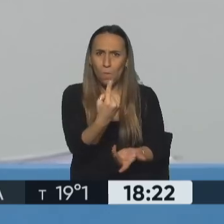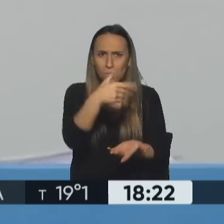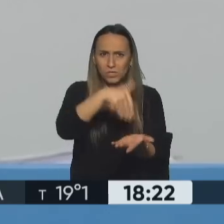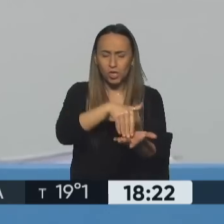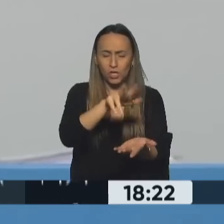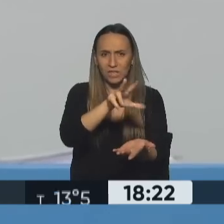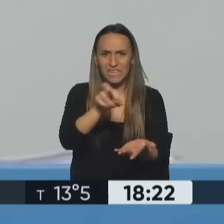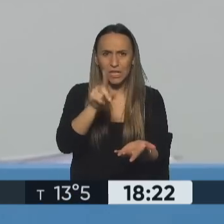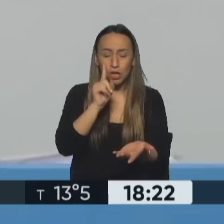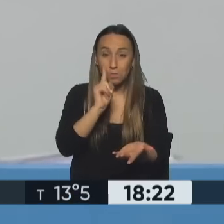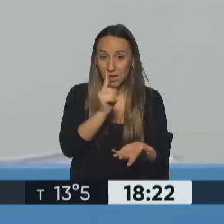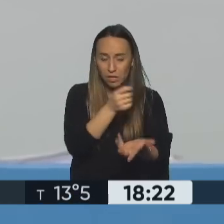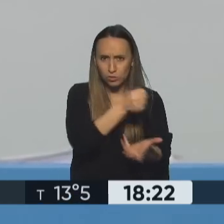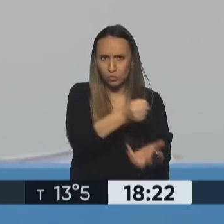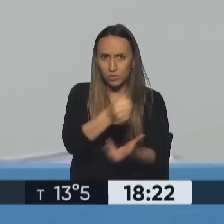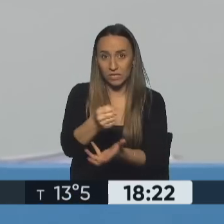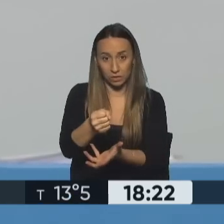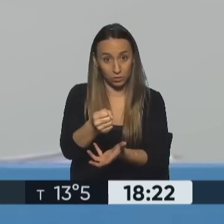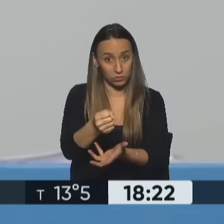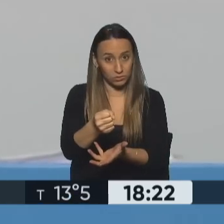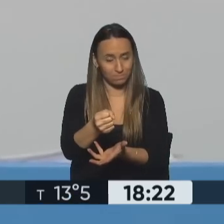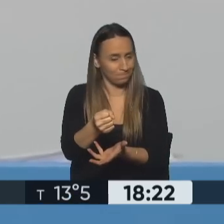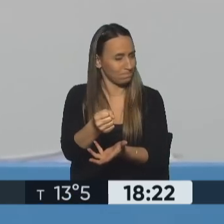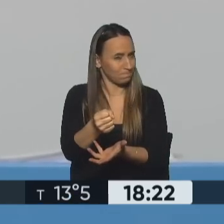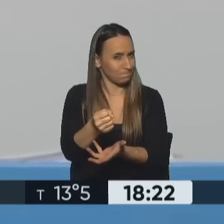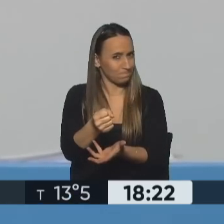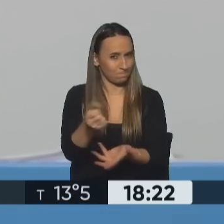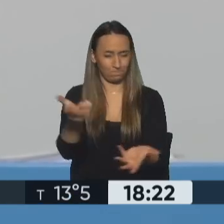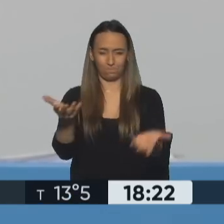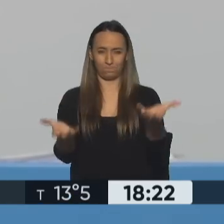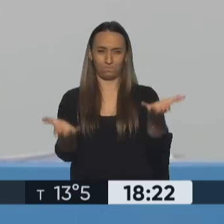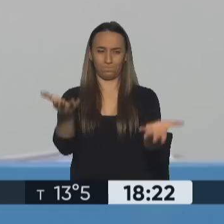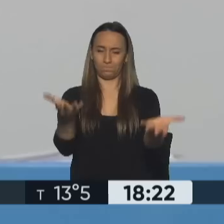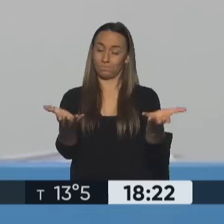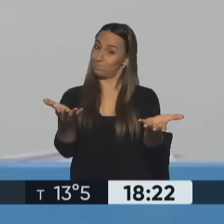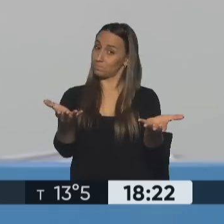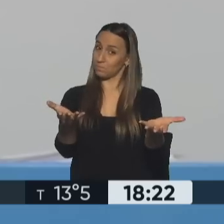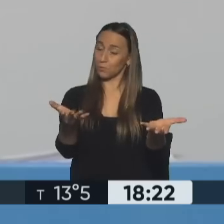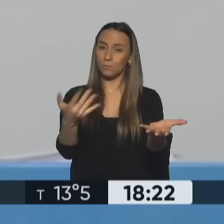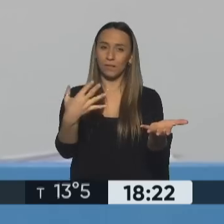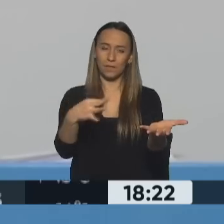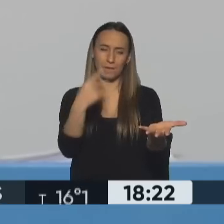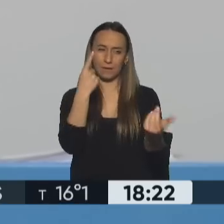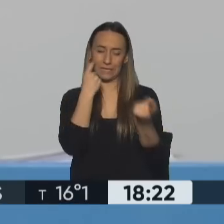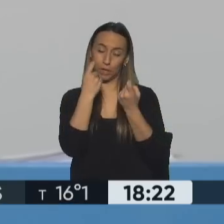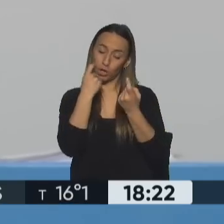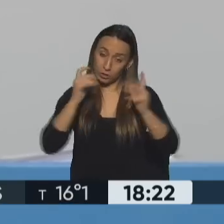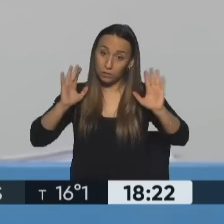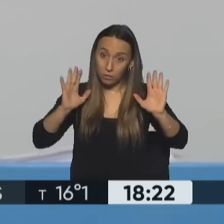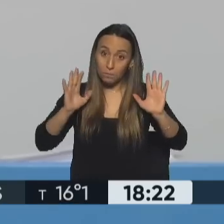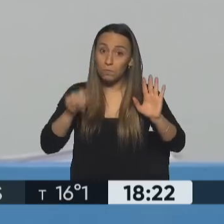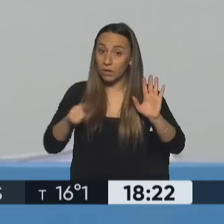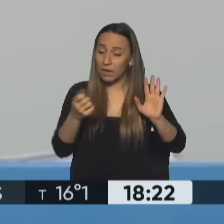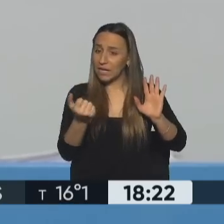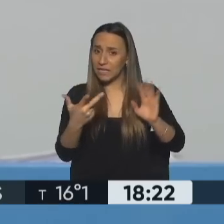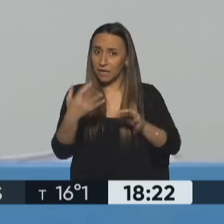1.300.000 planes. Hay algo que va a haber que revisar, porque con esa desocupación